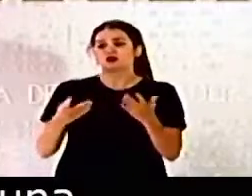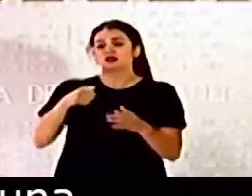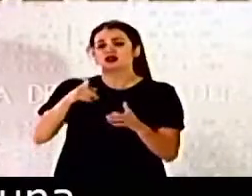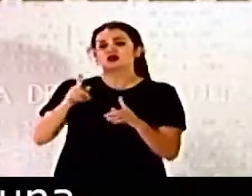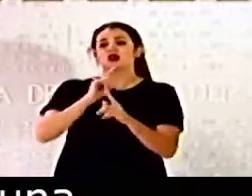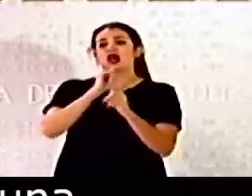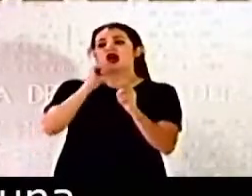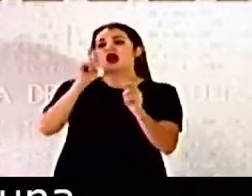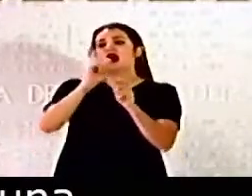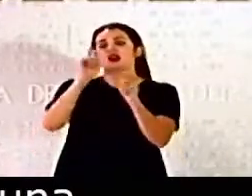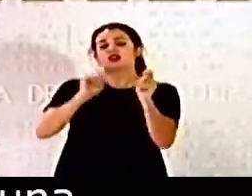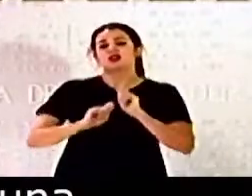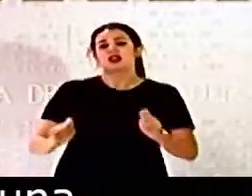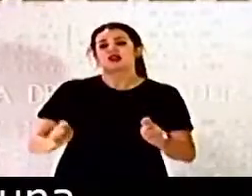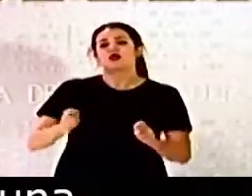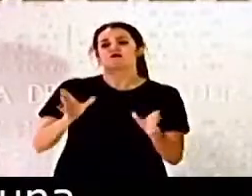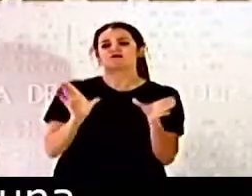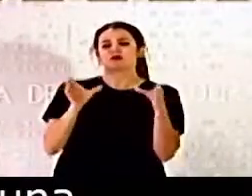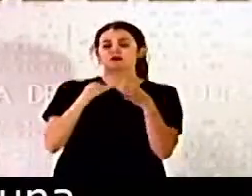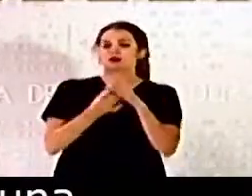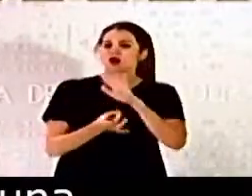verdad,